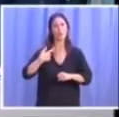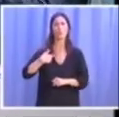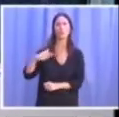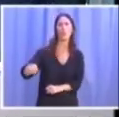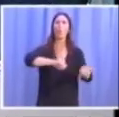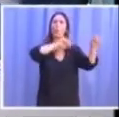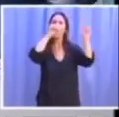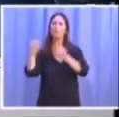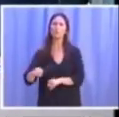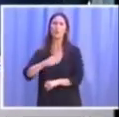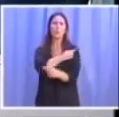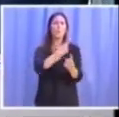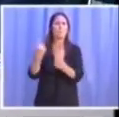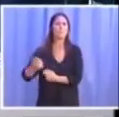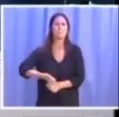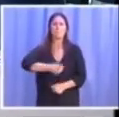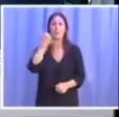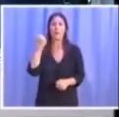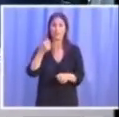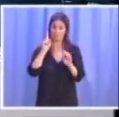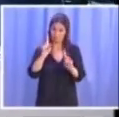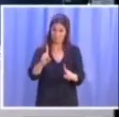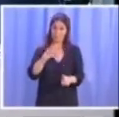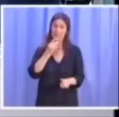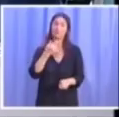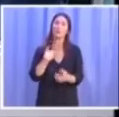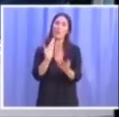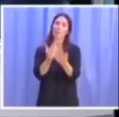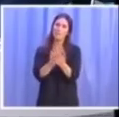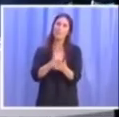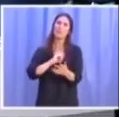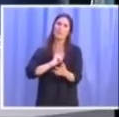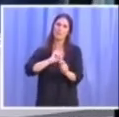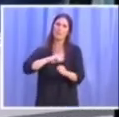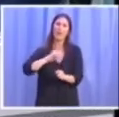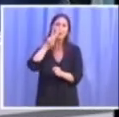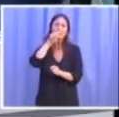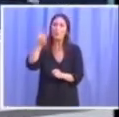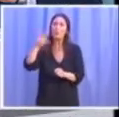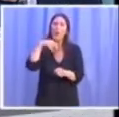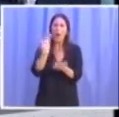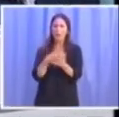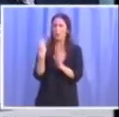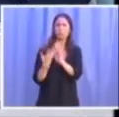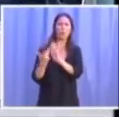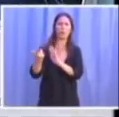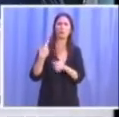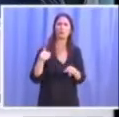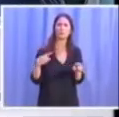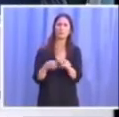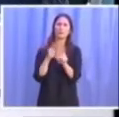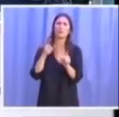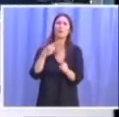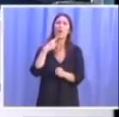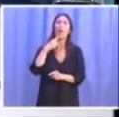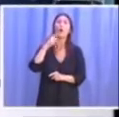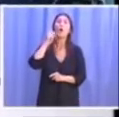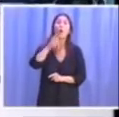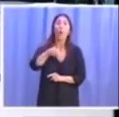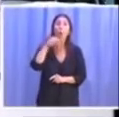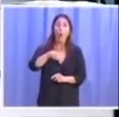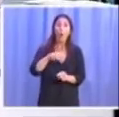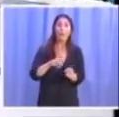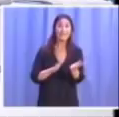lo hemos defendido a los que más lo necesitan. Y por cierto, sí le ruego que me deje estos segundos, aunque luego me los quite. 10 segundos le dejo. Hoy la